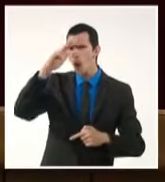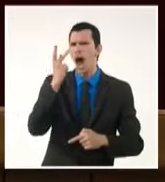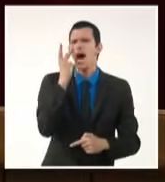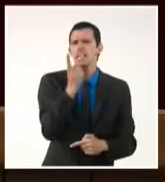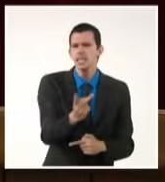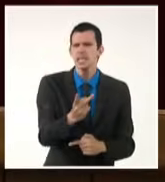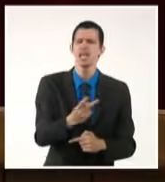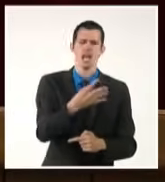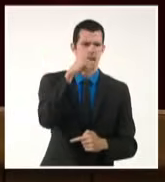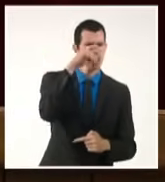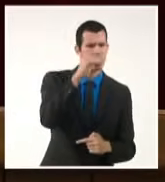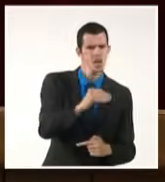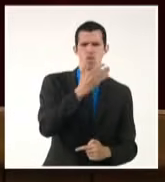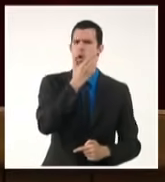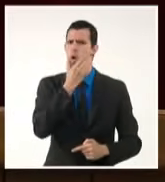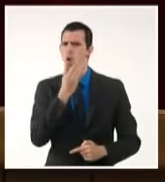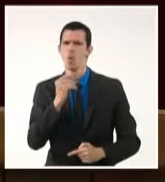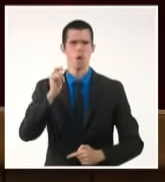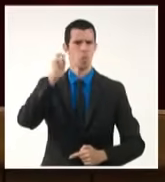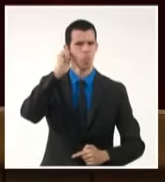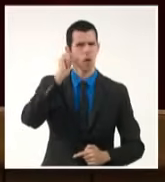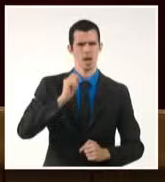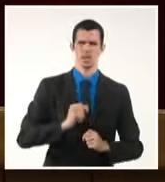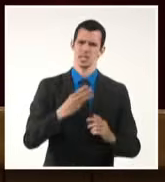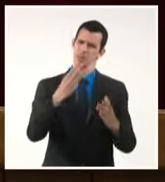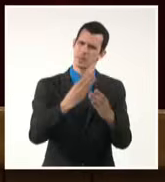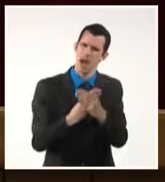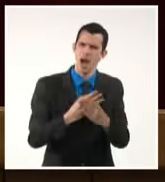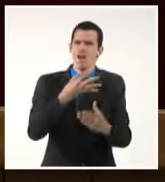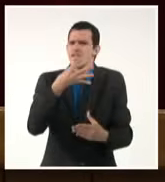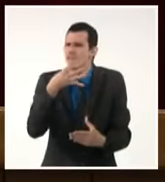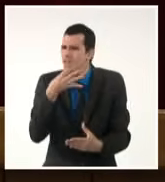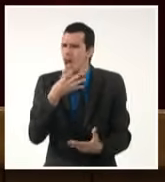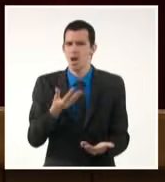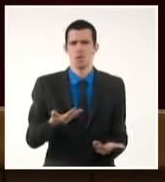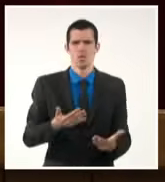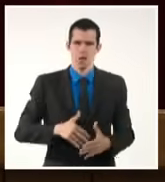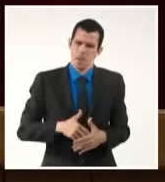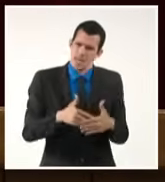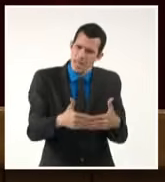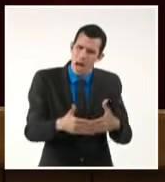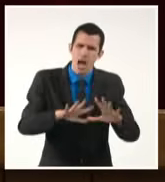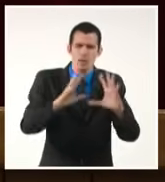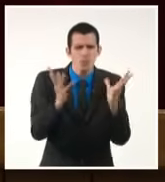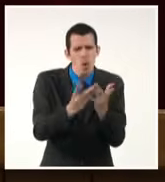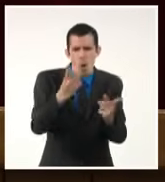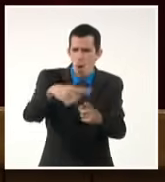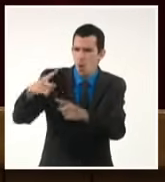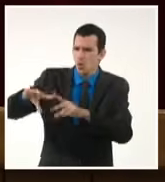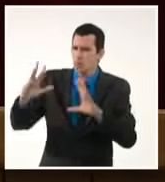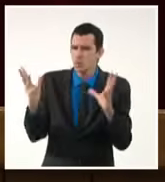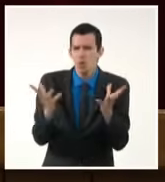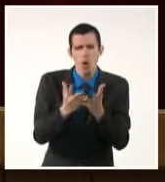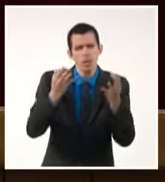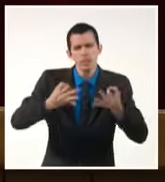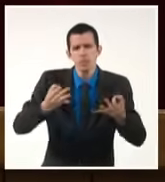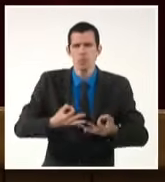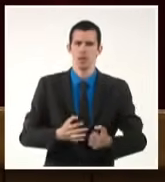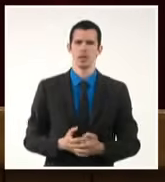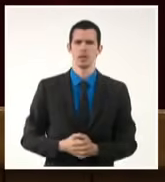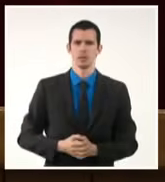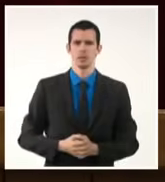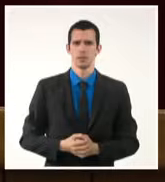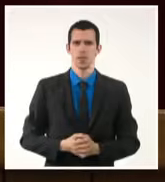las mujeres y las personas de la tercera edad, junto a los pensionados y jubilados. Esas y